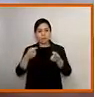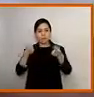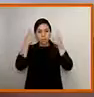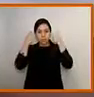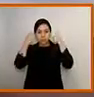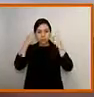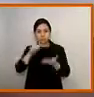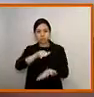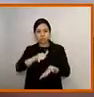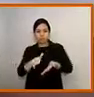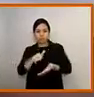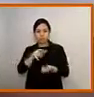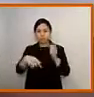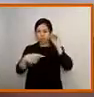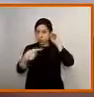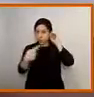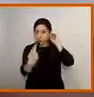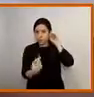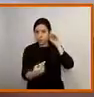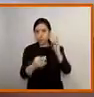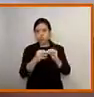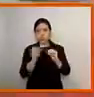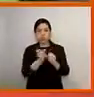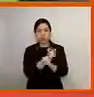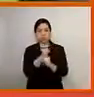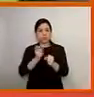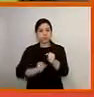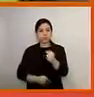Libra. Conoceremos el número ganador para más 1.